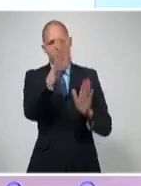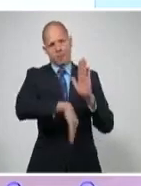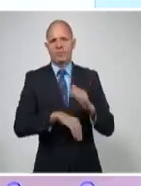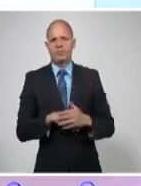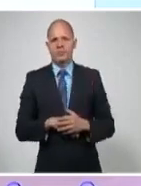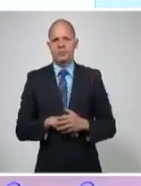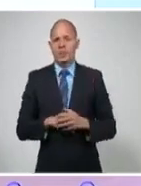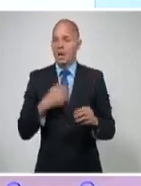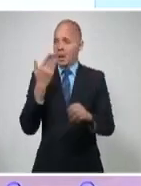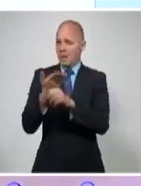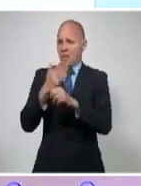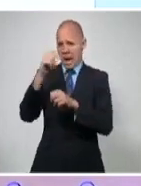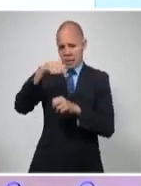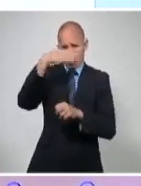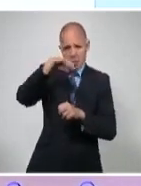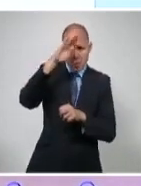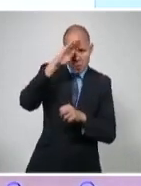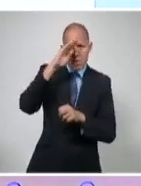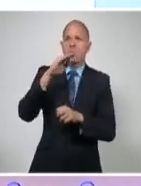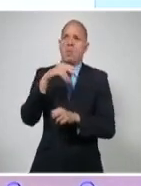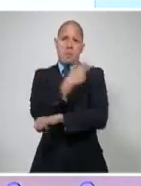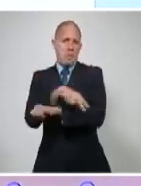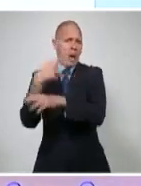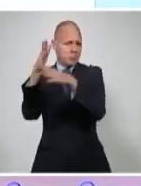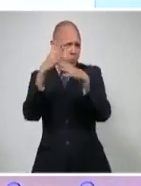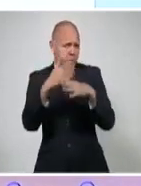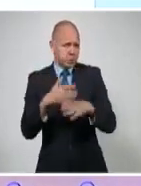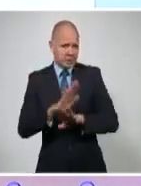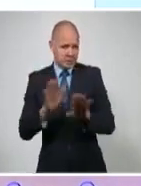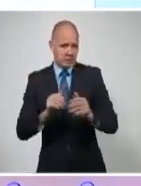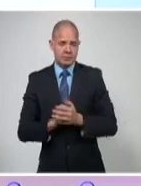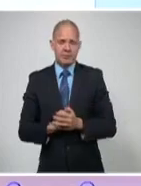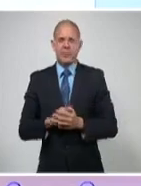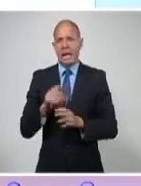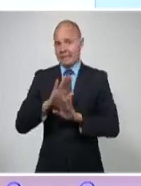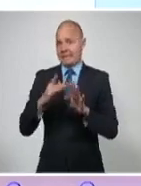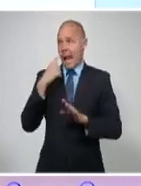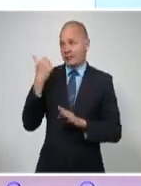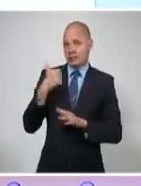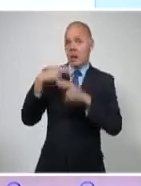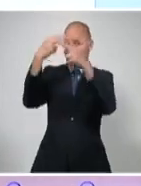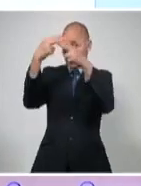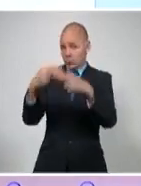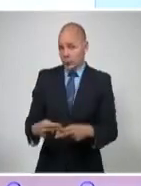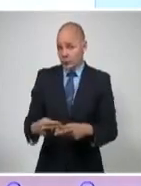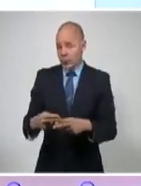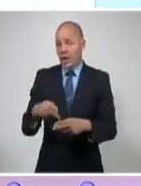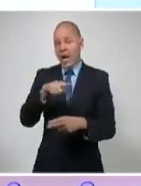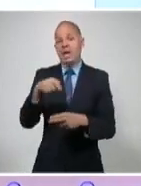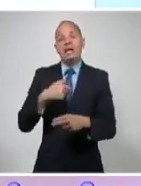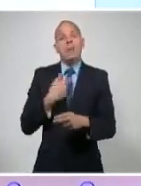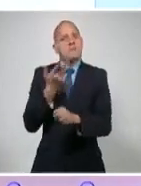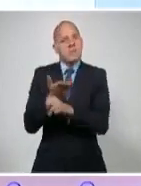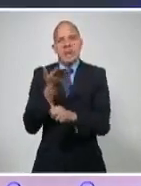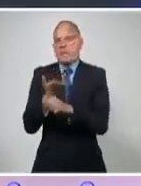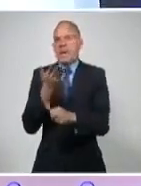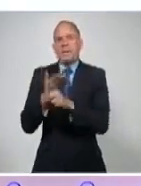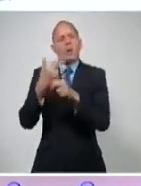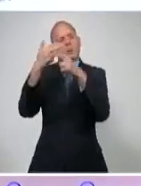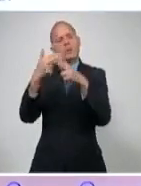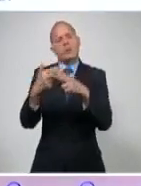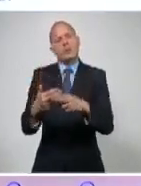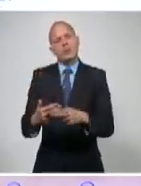tanto en Cuba como en el extranjero. Yo les traigo algunos ejemplos de esa lista que pretende crecer para reafirmar su